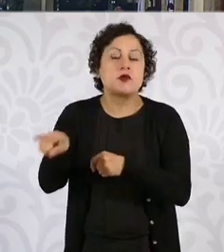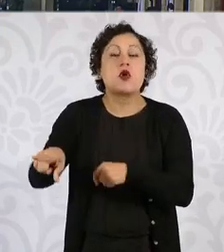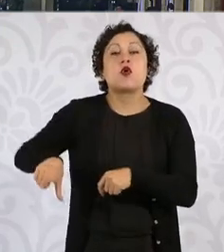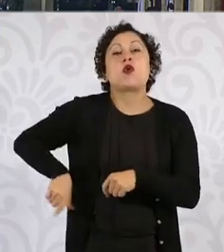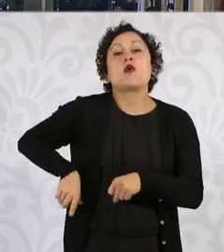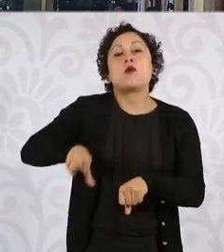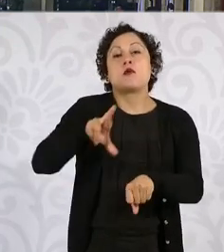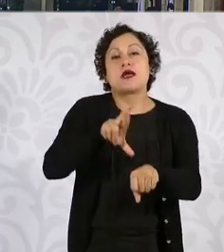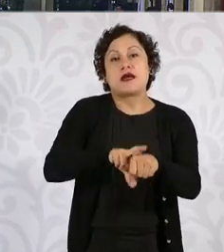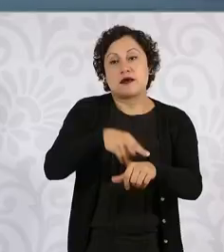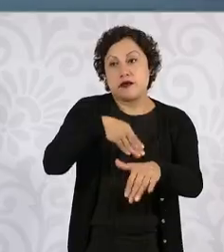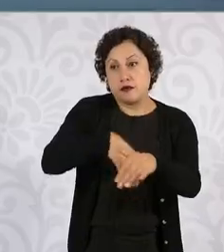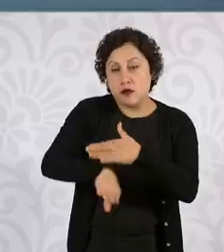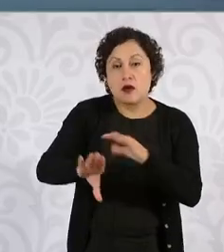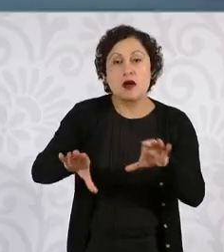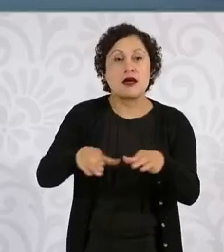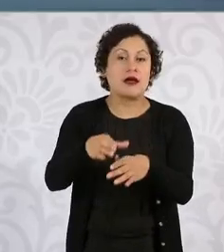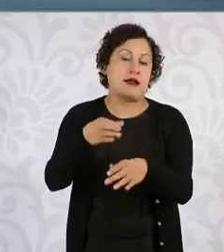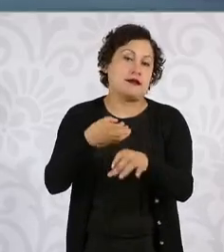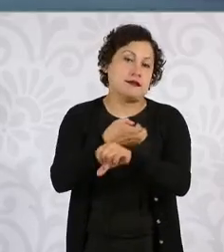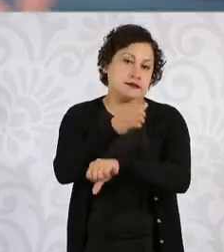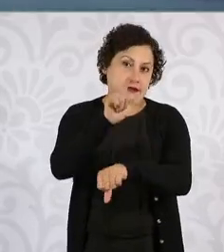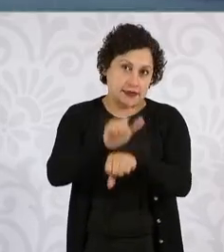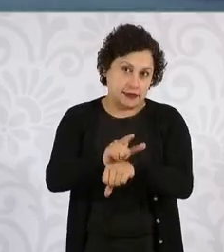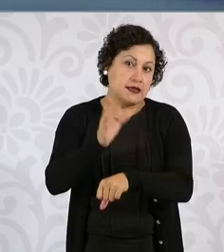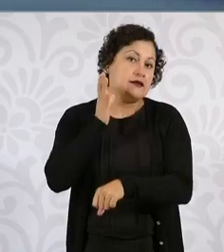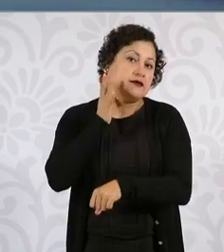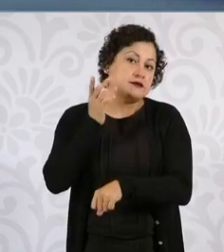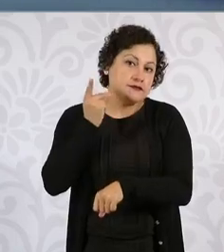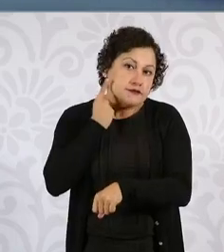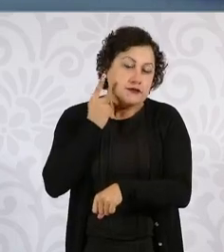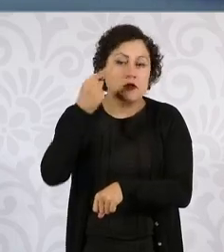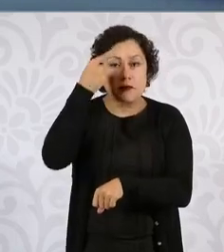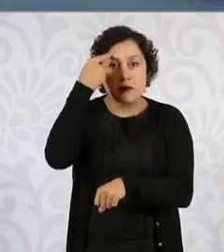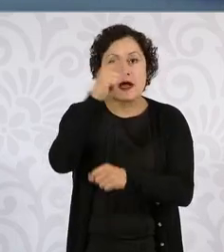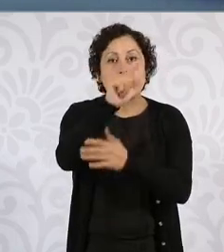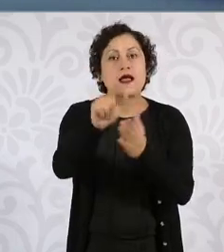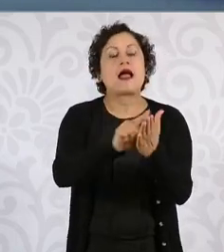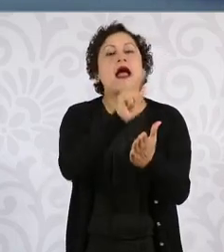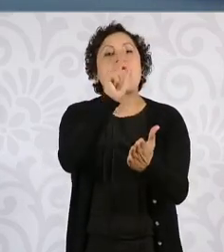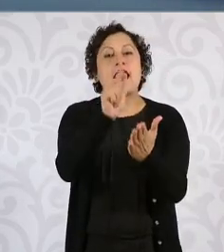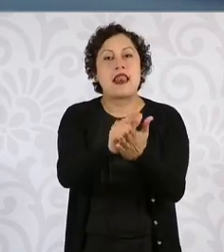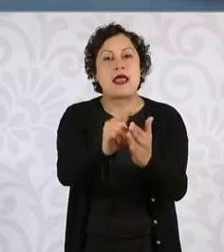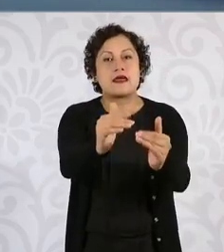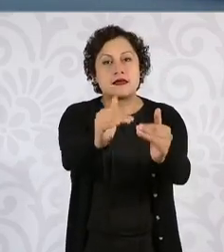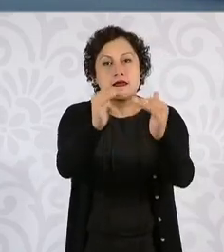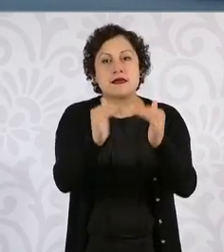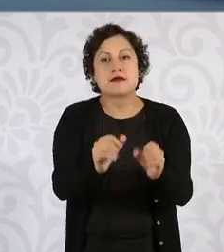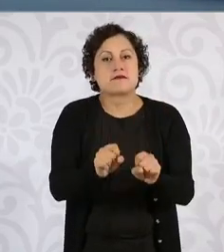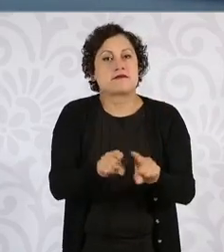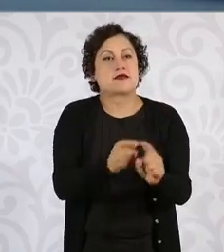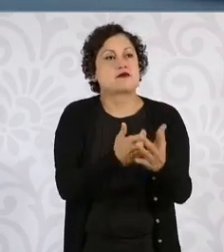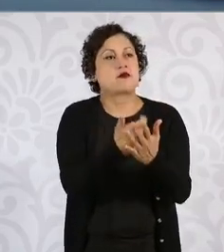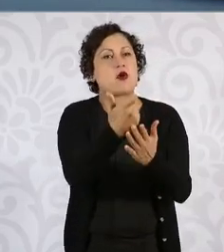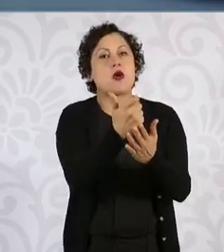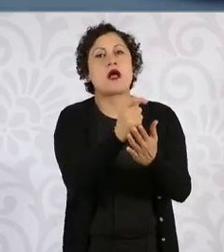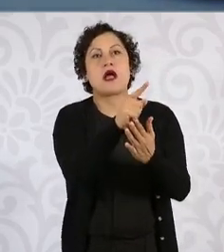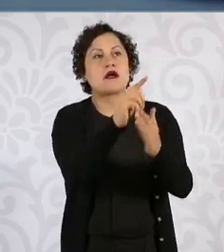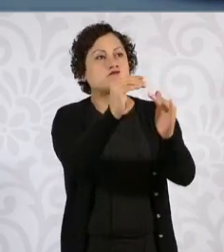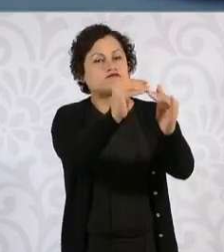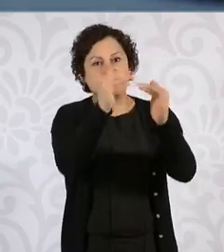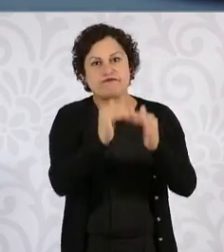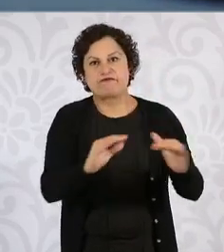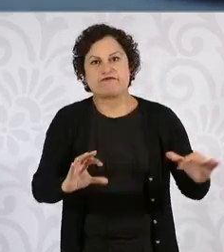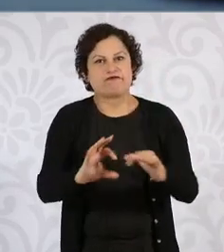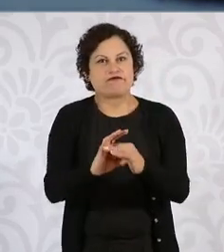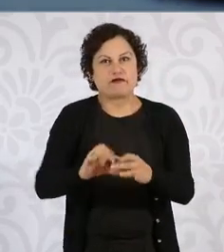que se reformen algunas leyes, y por ejemplo, que nadie pueda ganar más que el gobernador y que incluso pues se sometan a revocación de mandato a los 3 años los